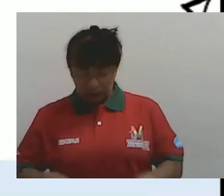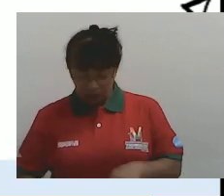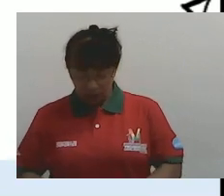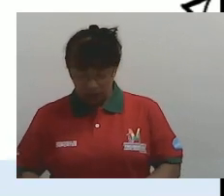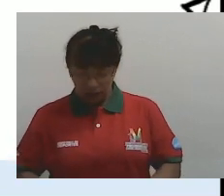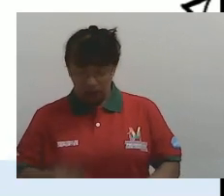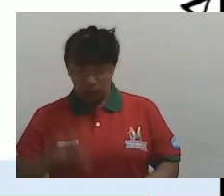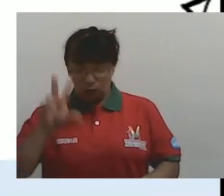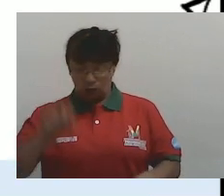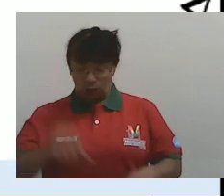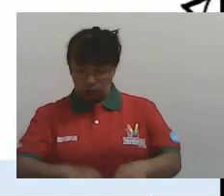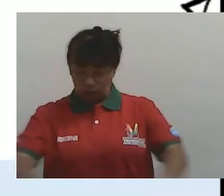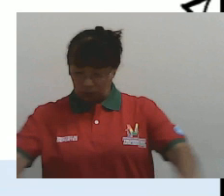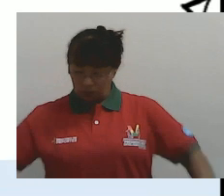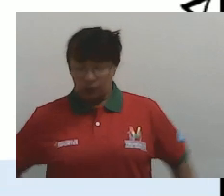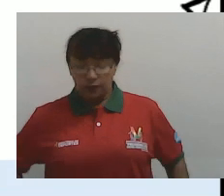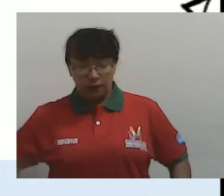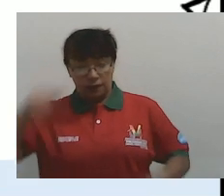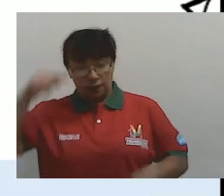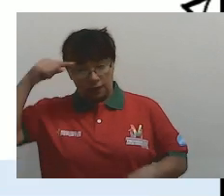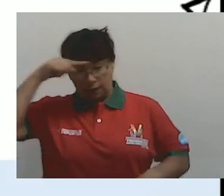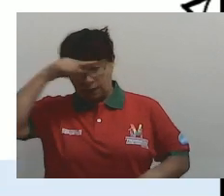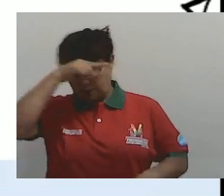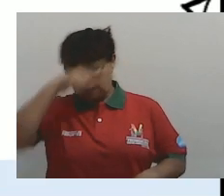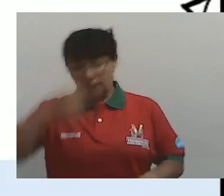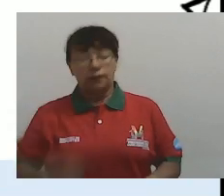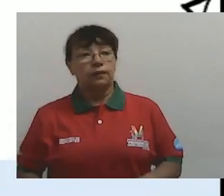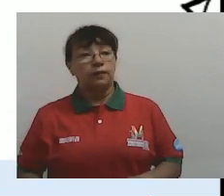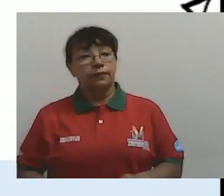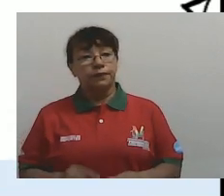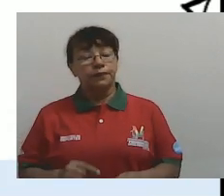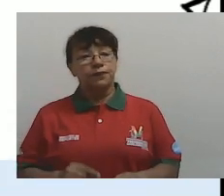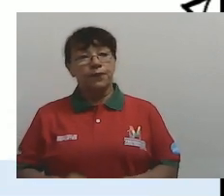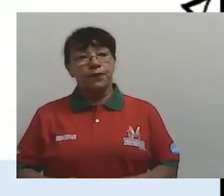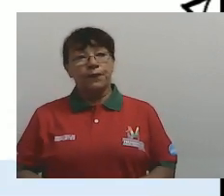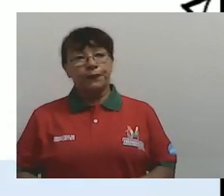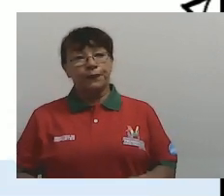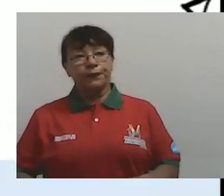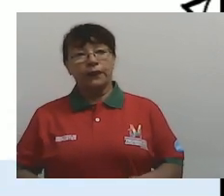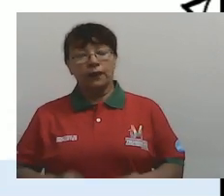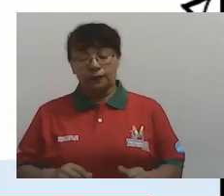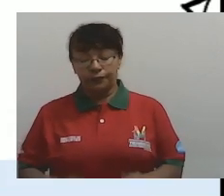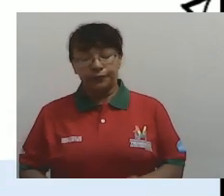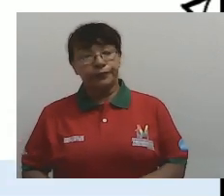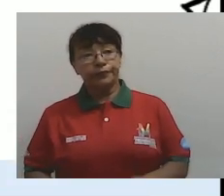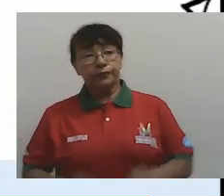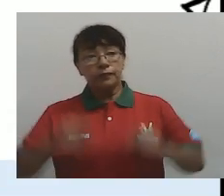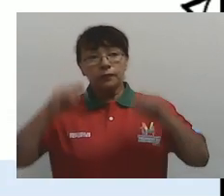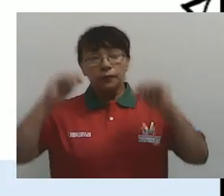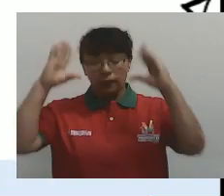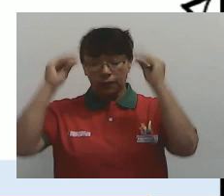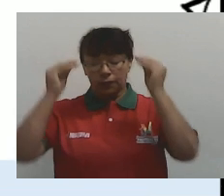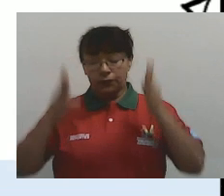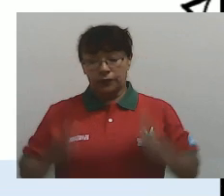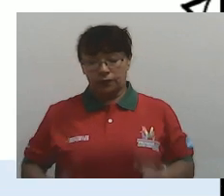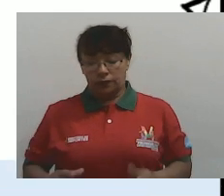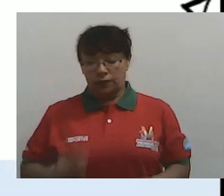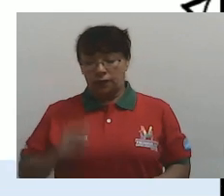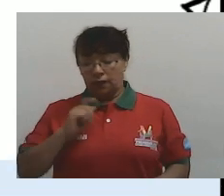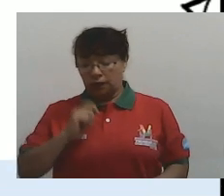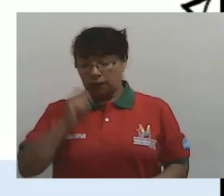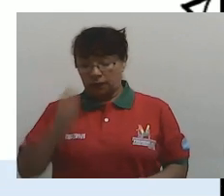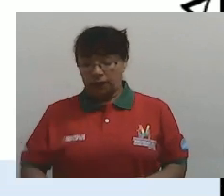hace un saltito como ranita. El juez viene, tiene que tener en su mano